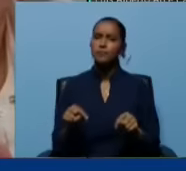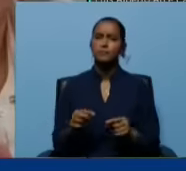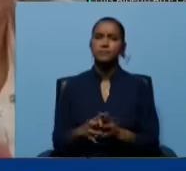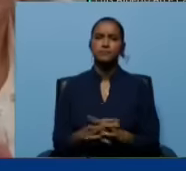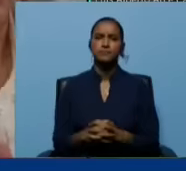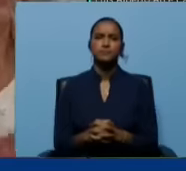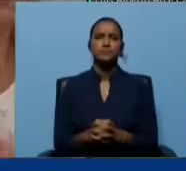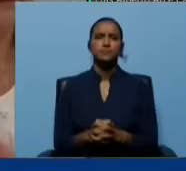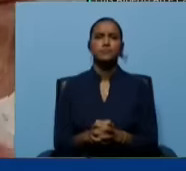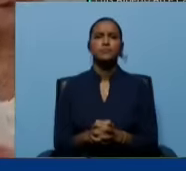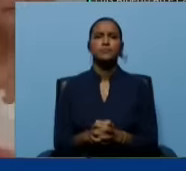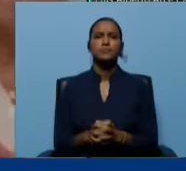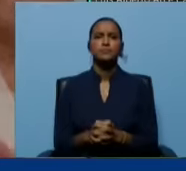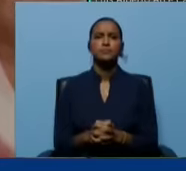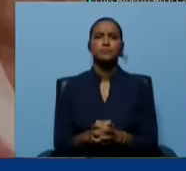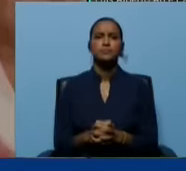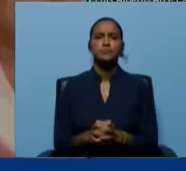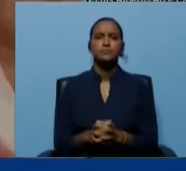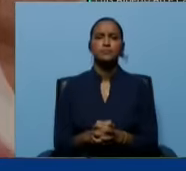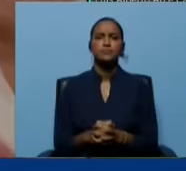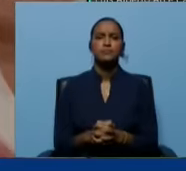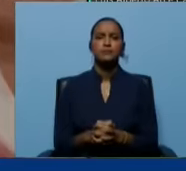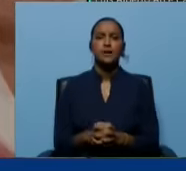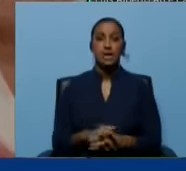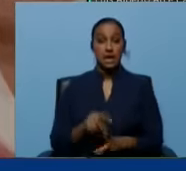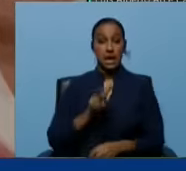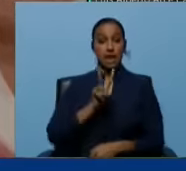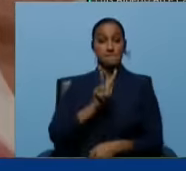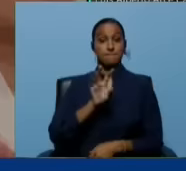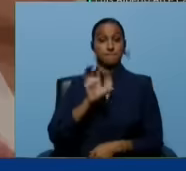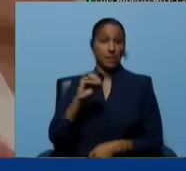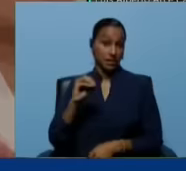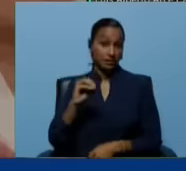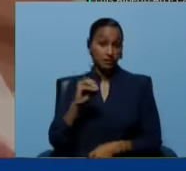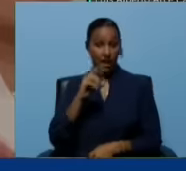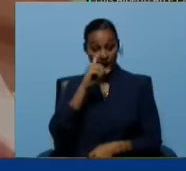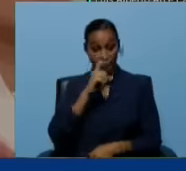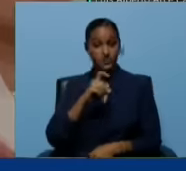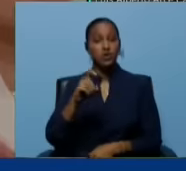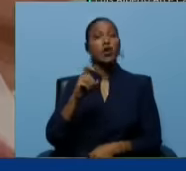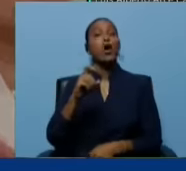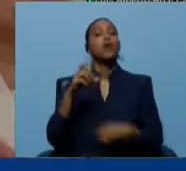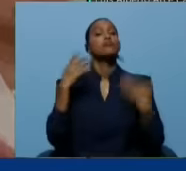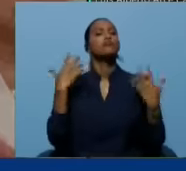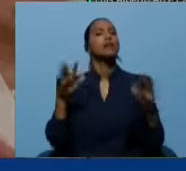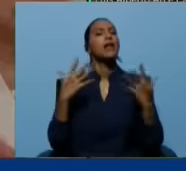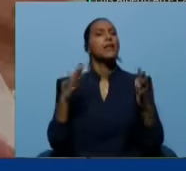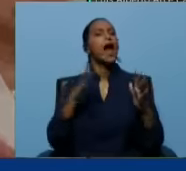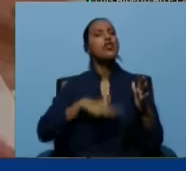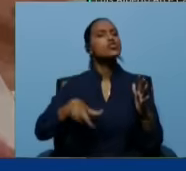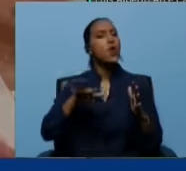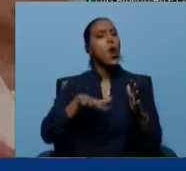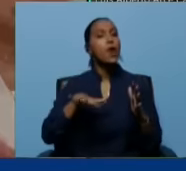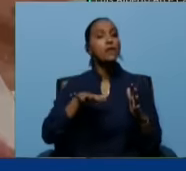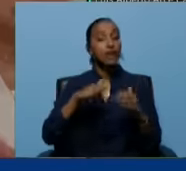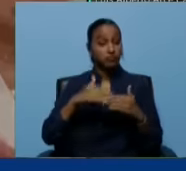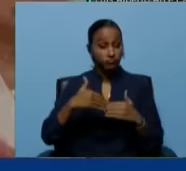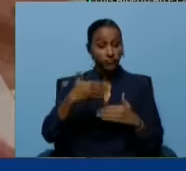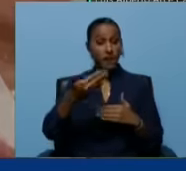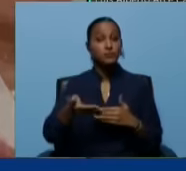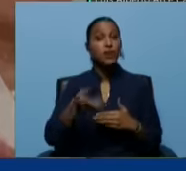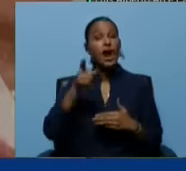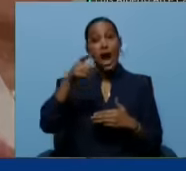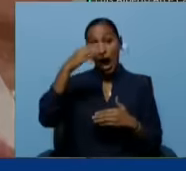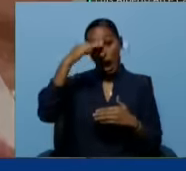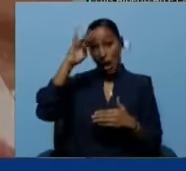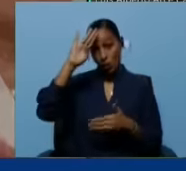de la 20 cumbre celebrada en La Habana, en Cuba,